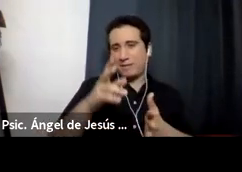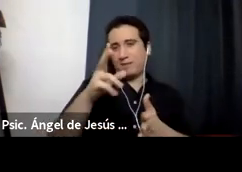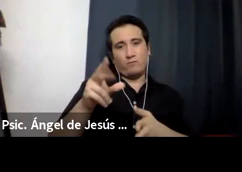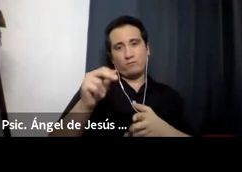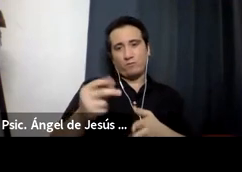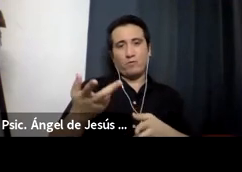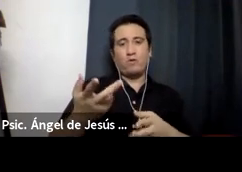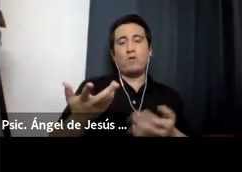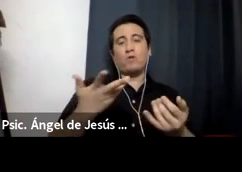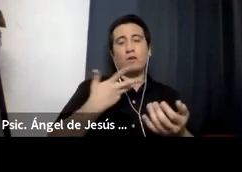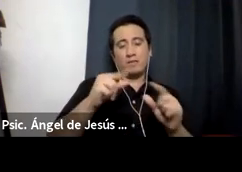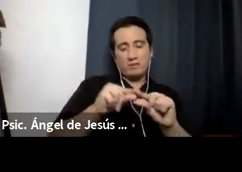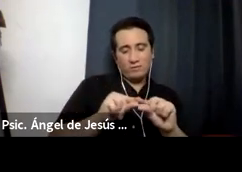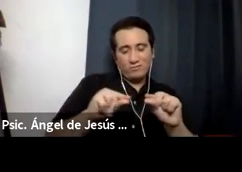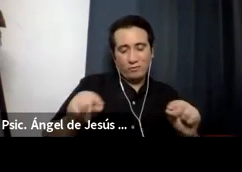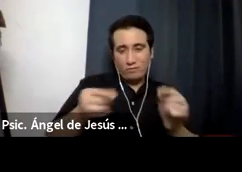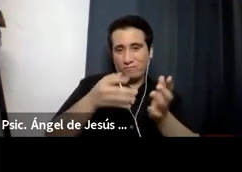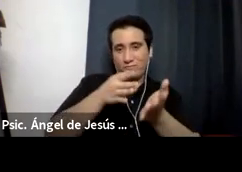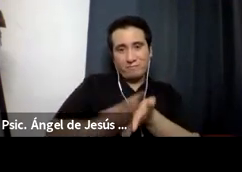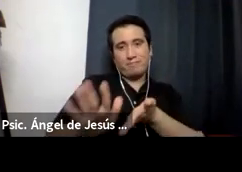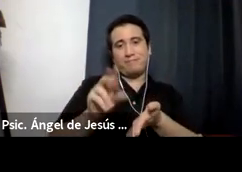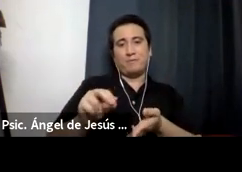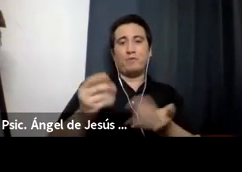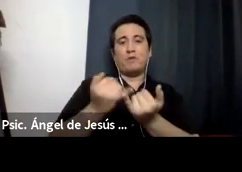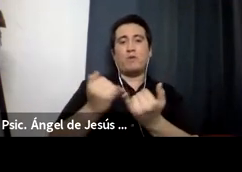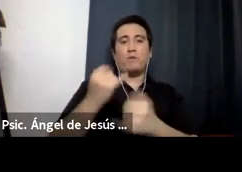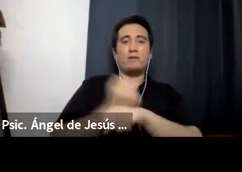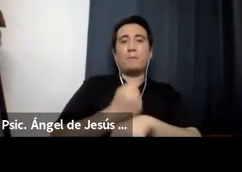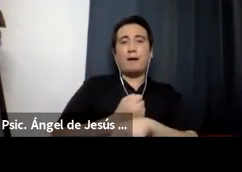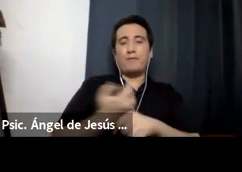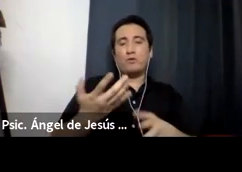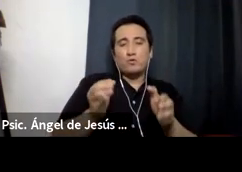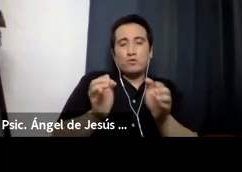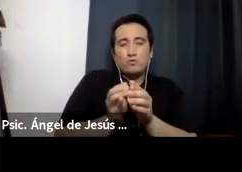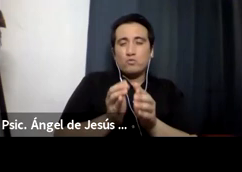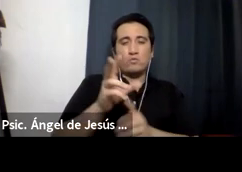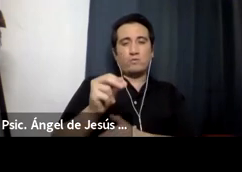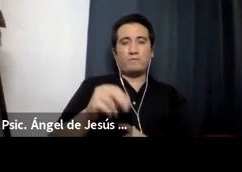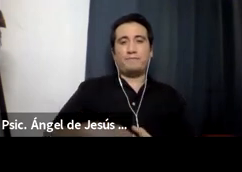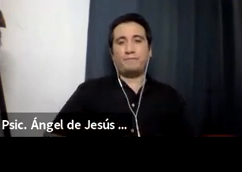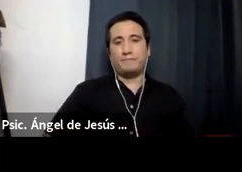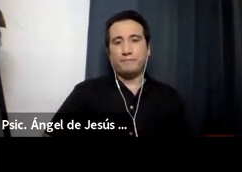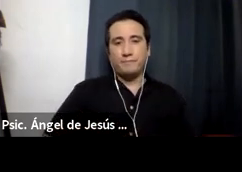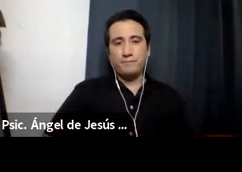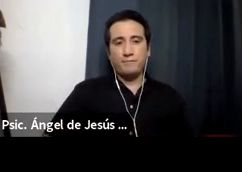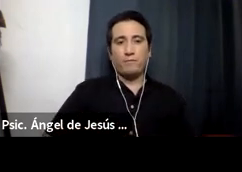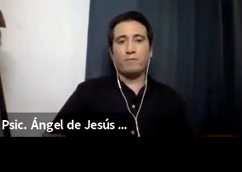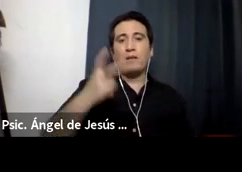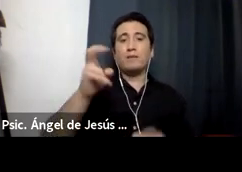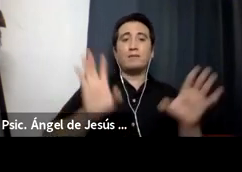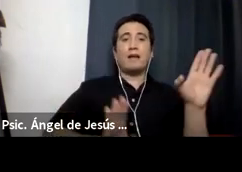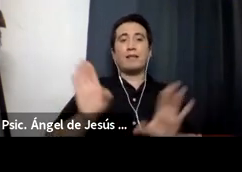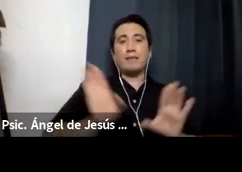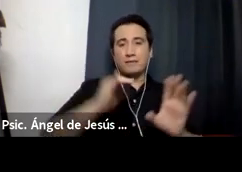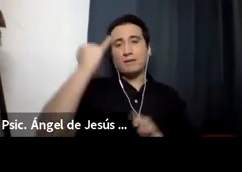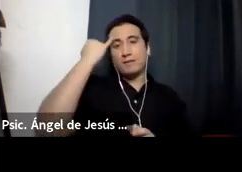con suela delgada o resbalosa, o los zapatos muy apretados, también eso hay que evitarlo. Estas serían como las características